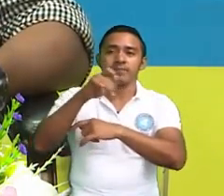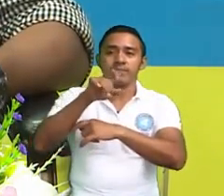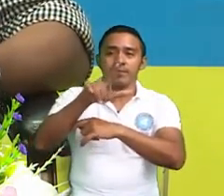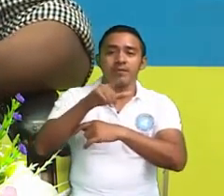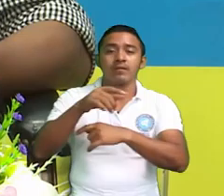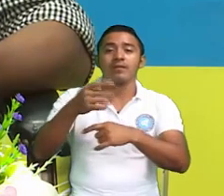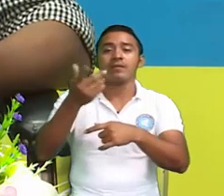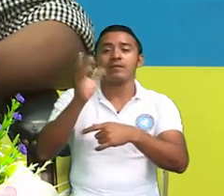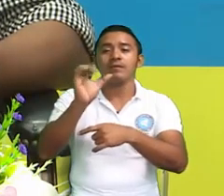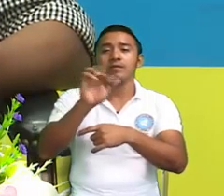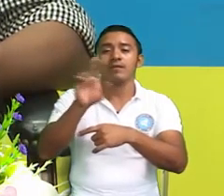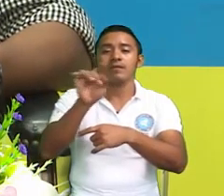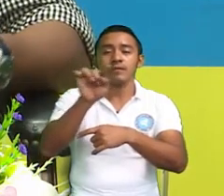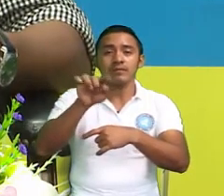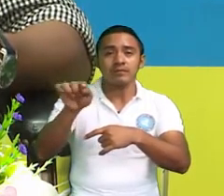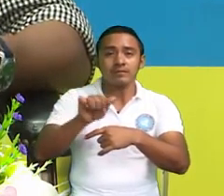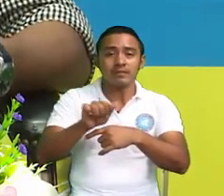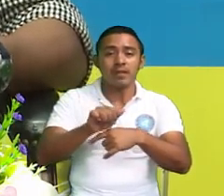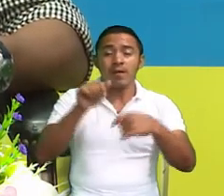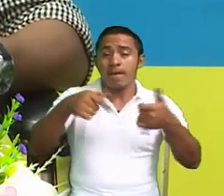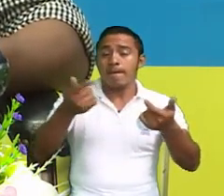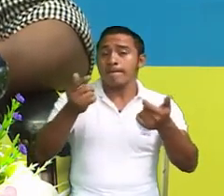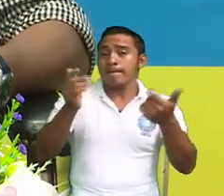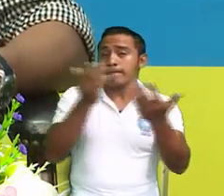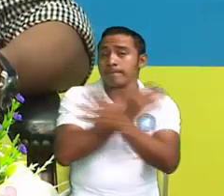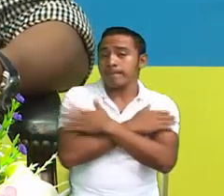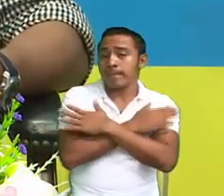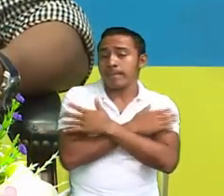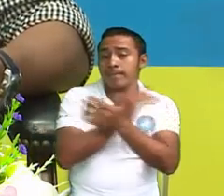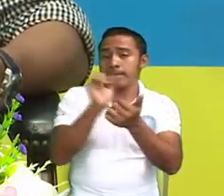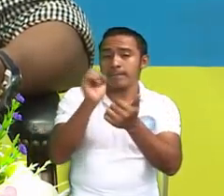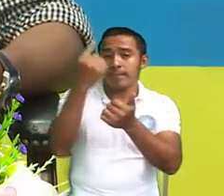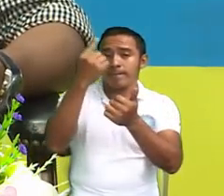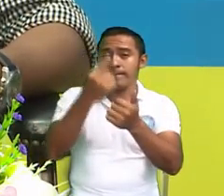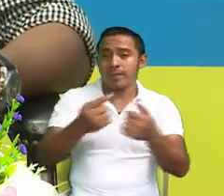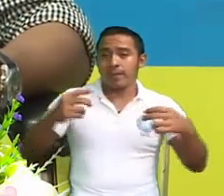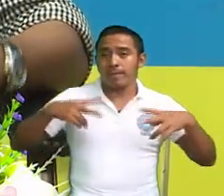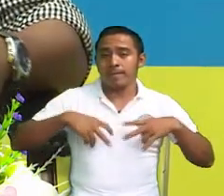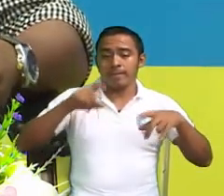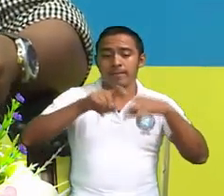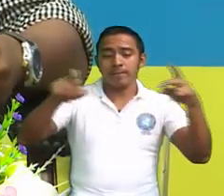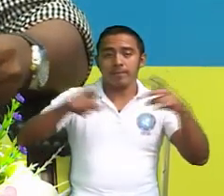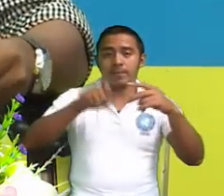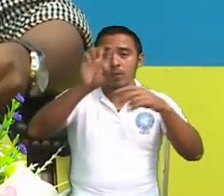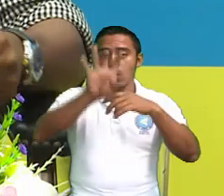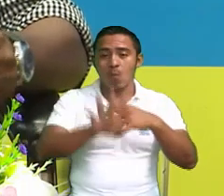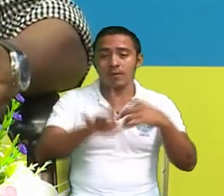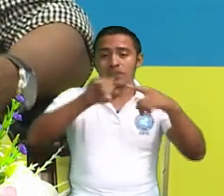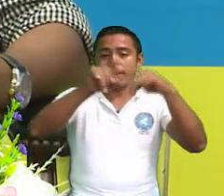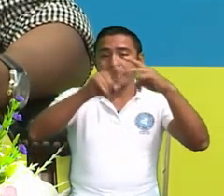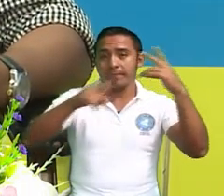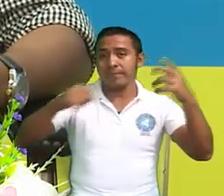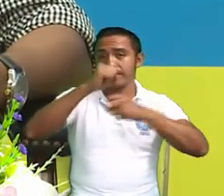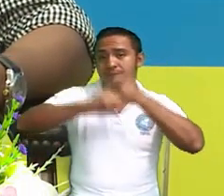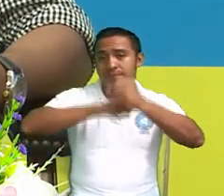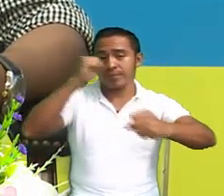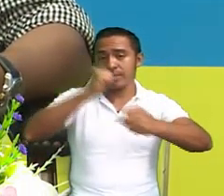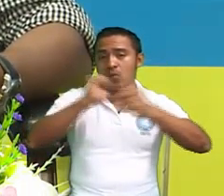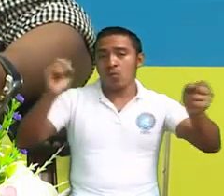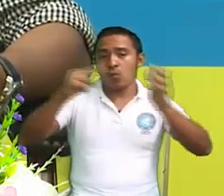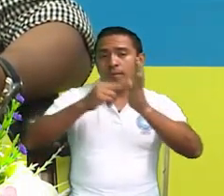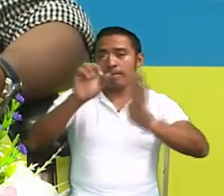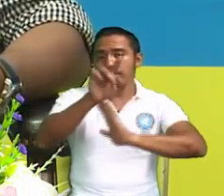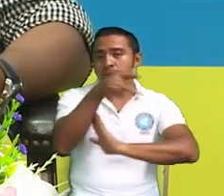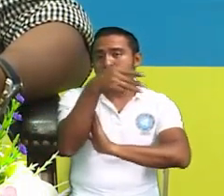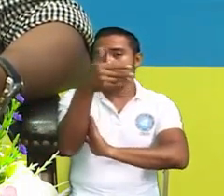les doy la bienvenida al primer programa de Prevenir de Salud del mes de abril. Ya estamos en el cuarto mes del año 2019, así